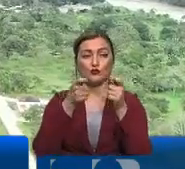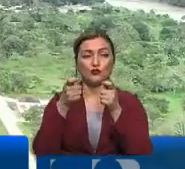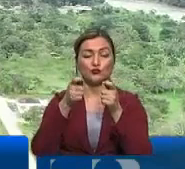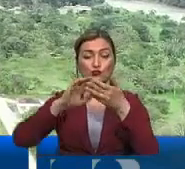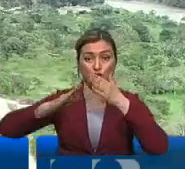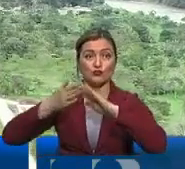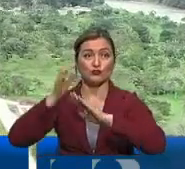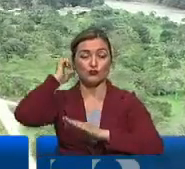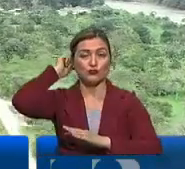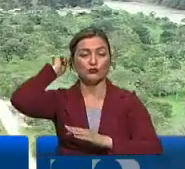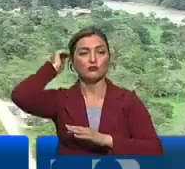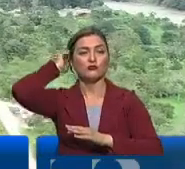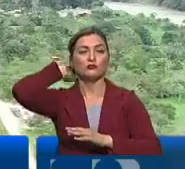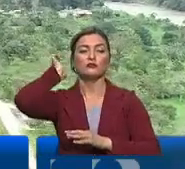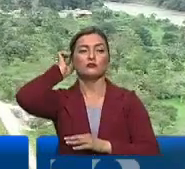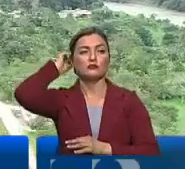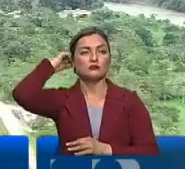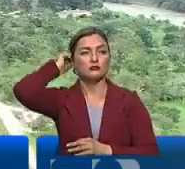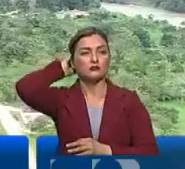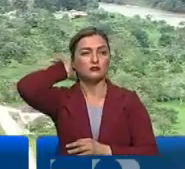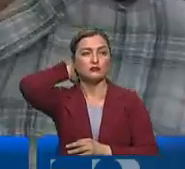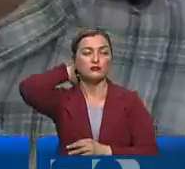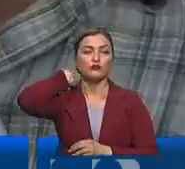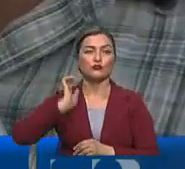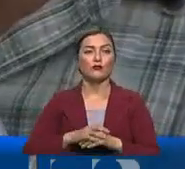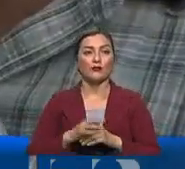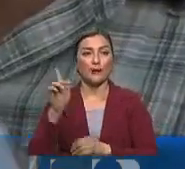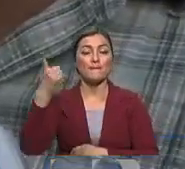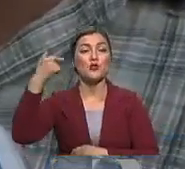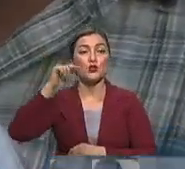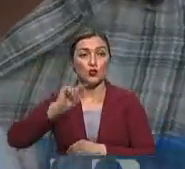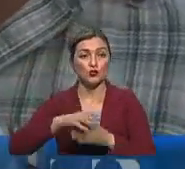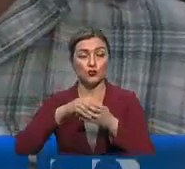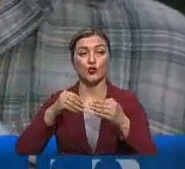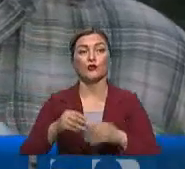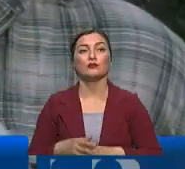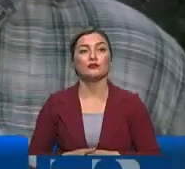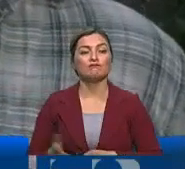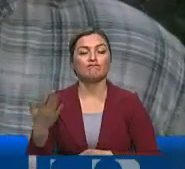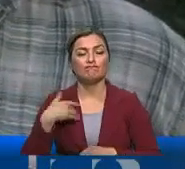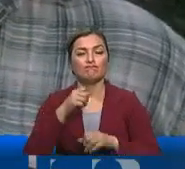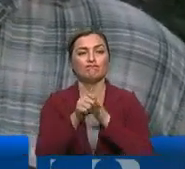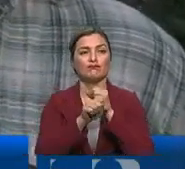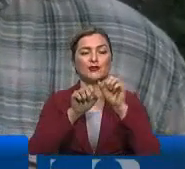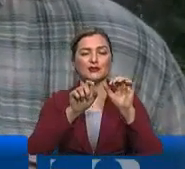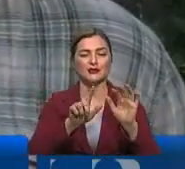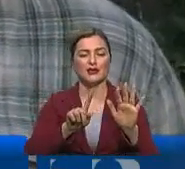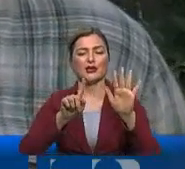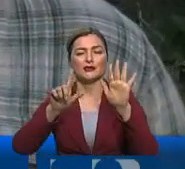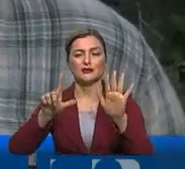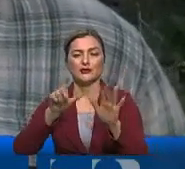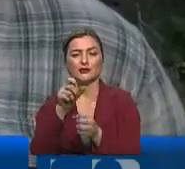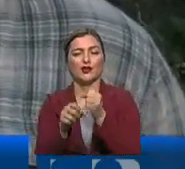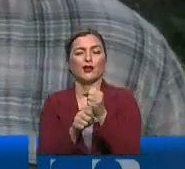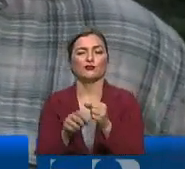esa comunidad fronteriza, fue de varios millones de dólares. Se construyó hace aproximadamente como 6-7 años y